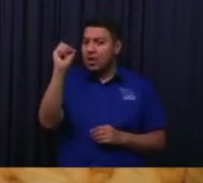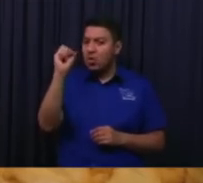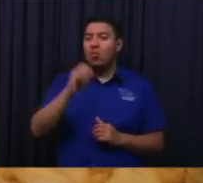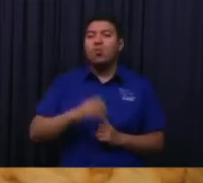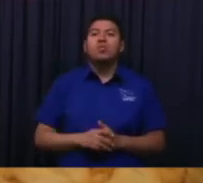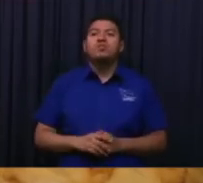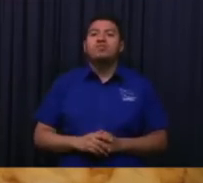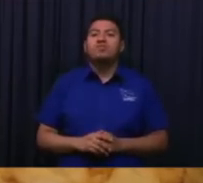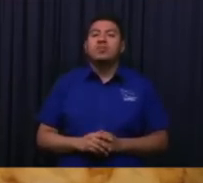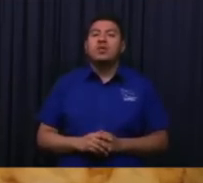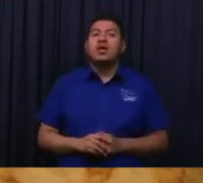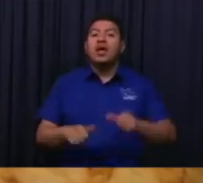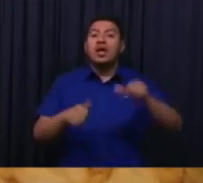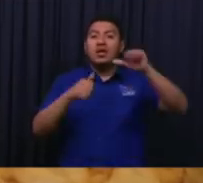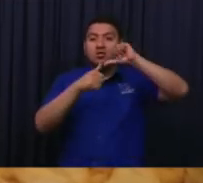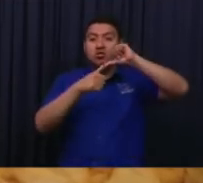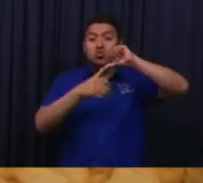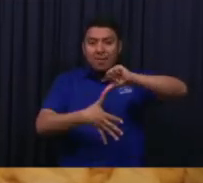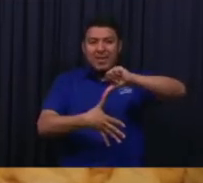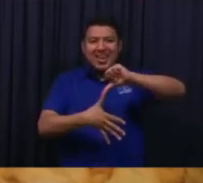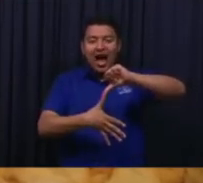en Sudamérica,